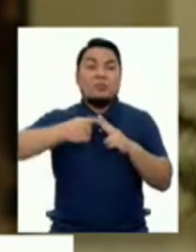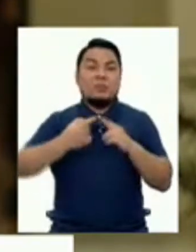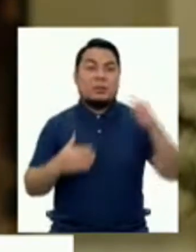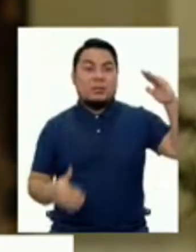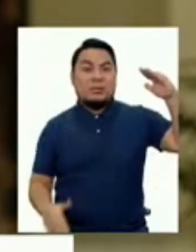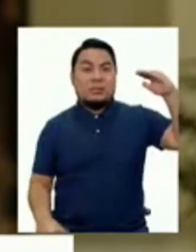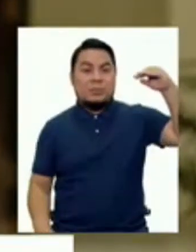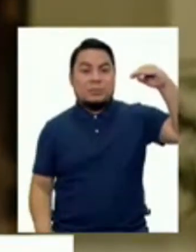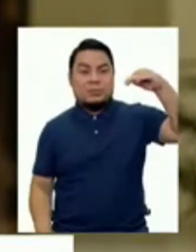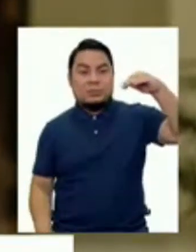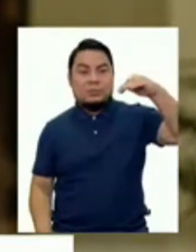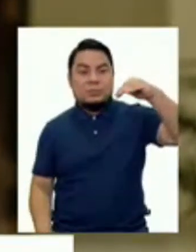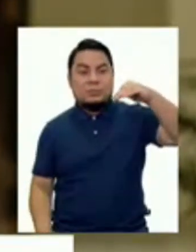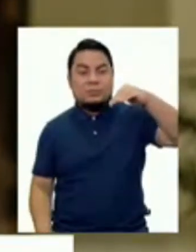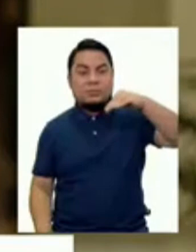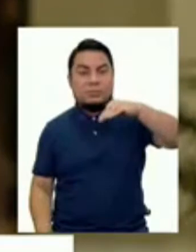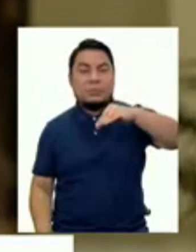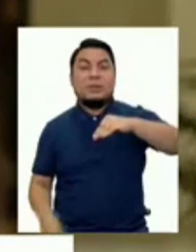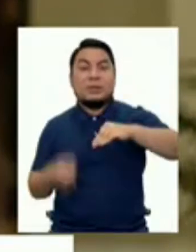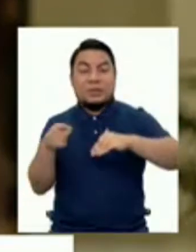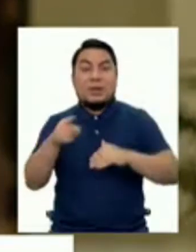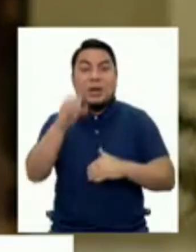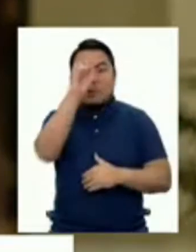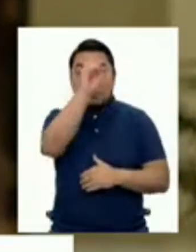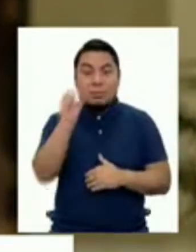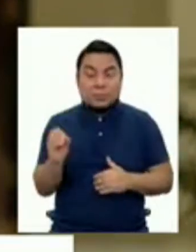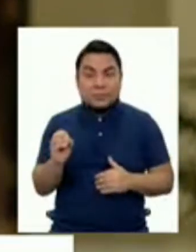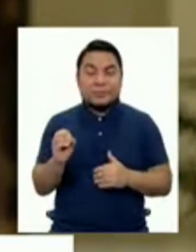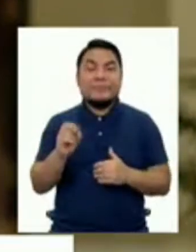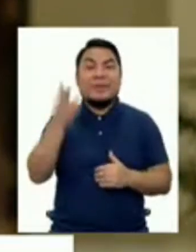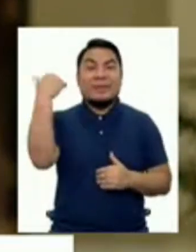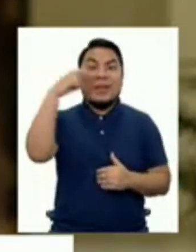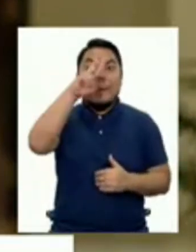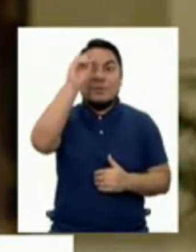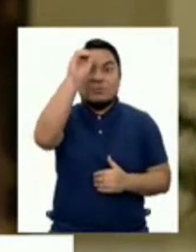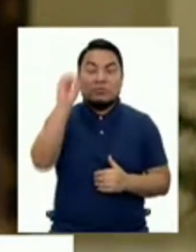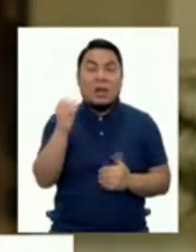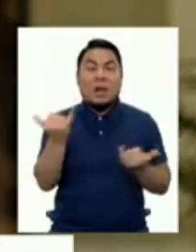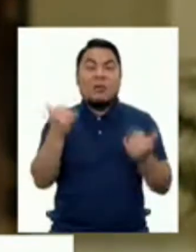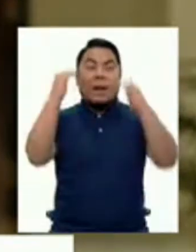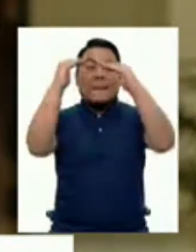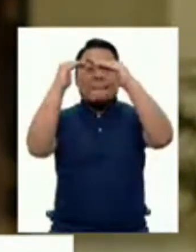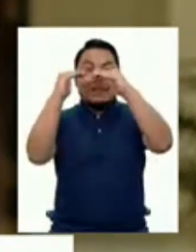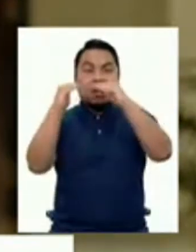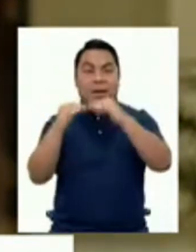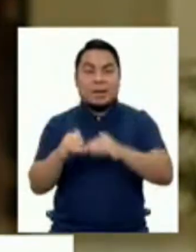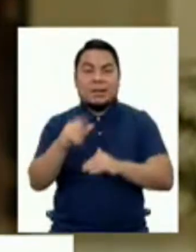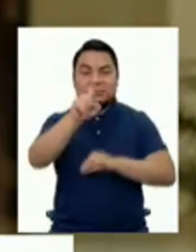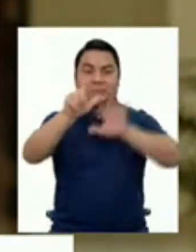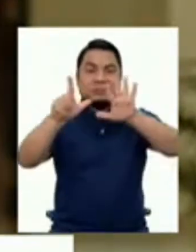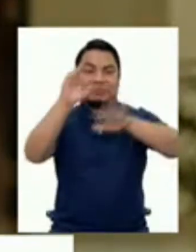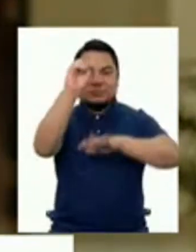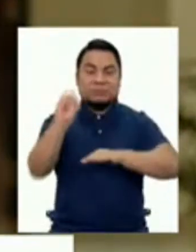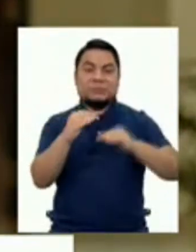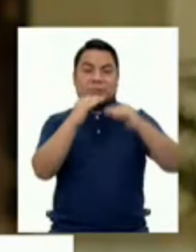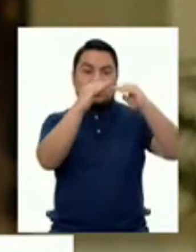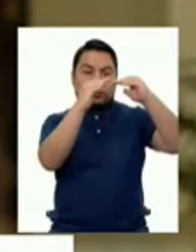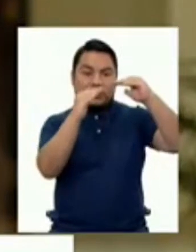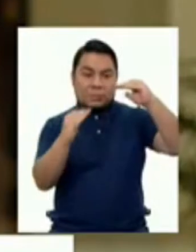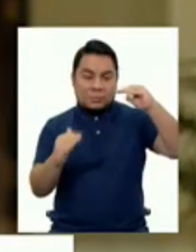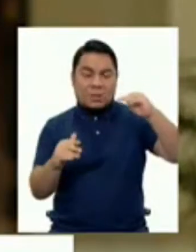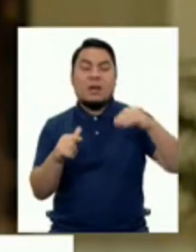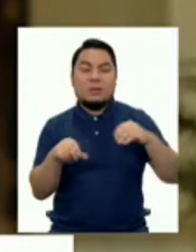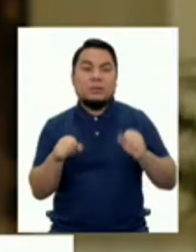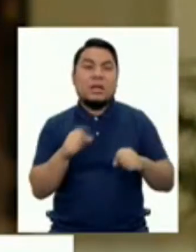esta cantidad de positivos en porcentaje del total personas muestreadas. Y eso es lo que indica esta tendencia